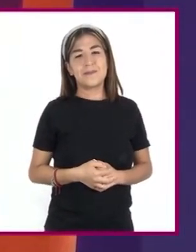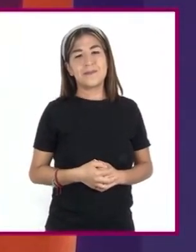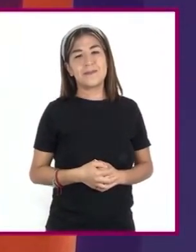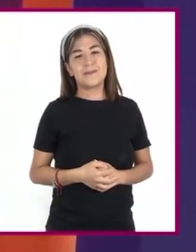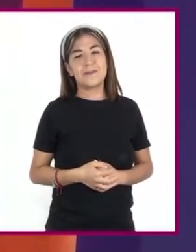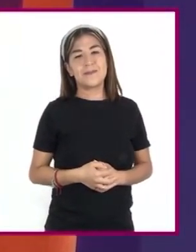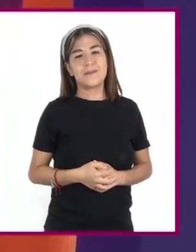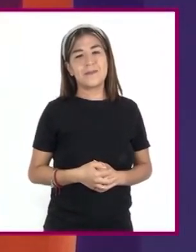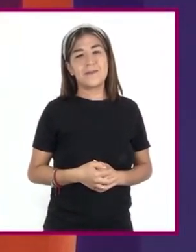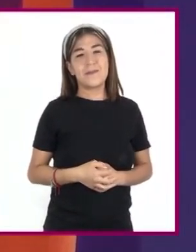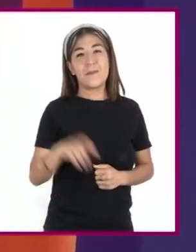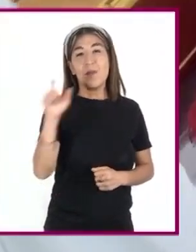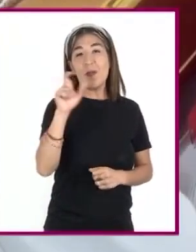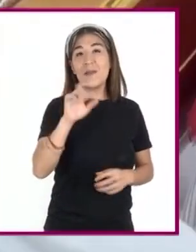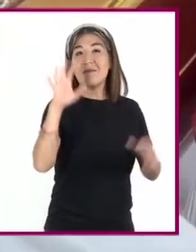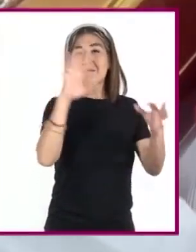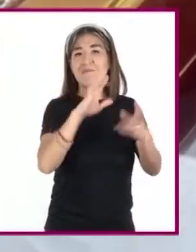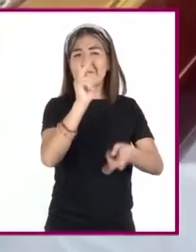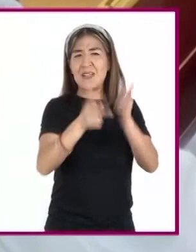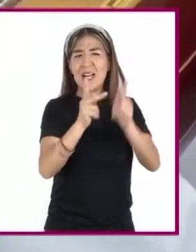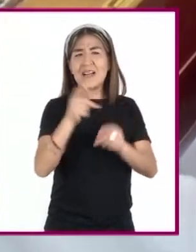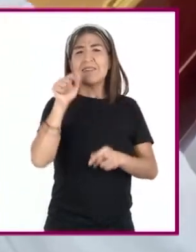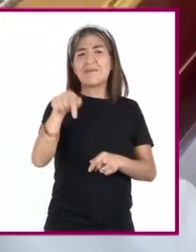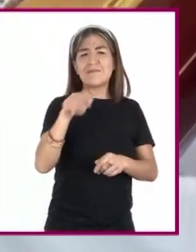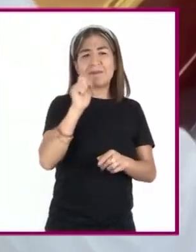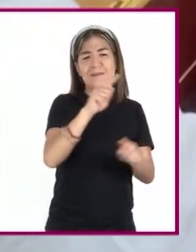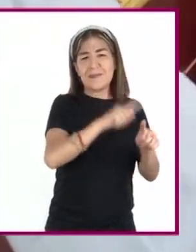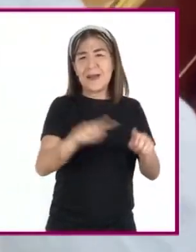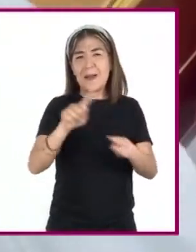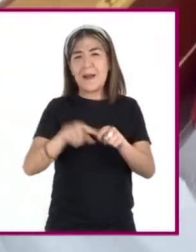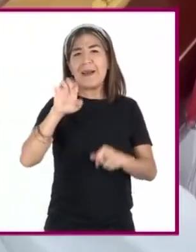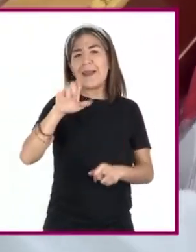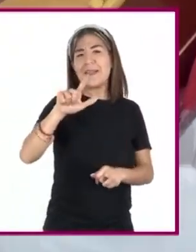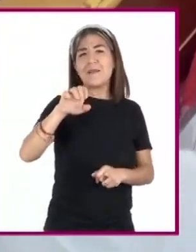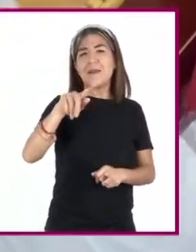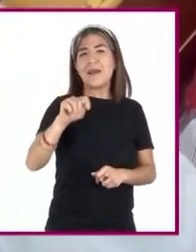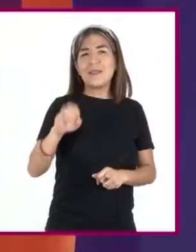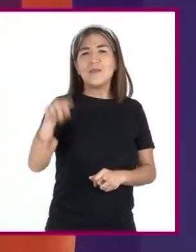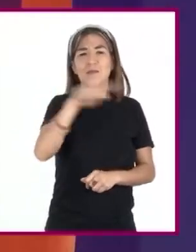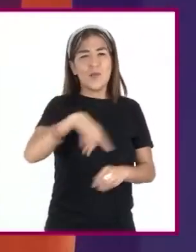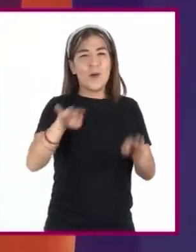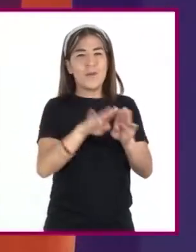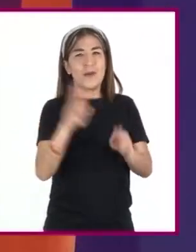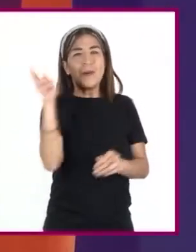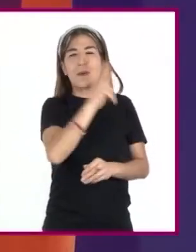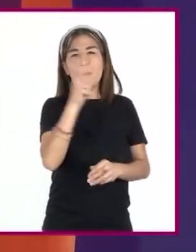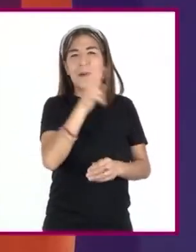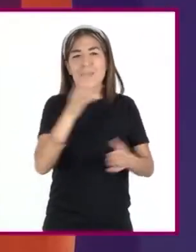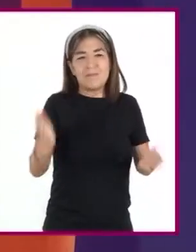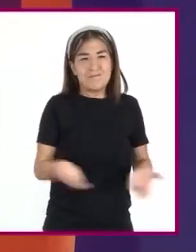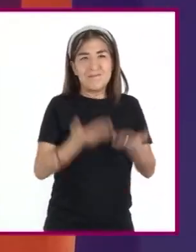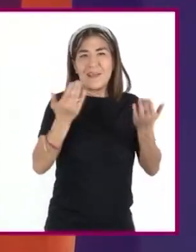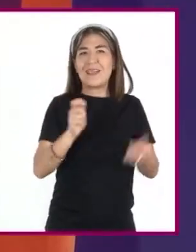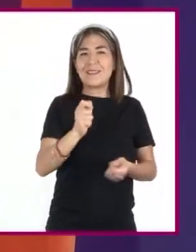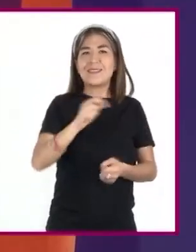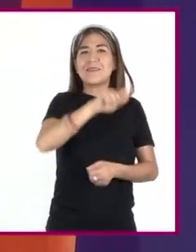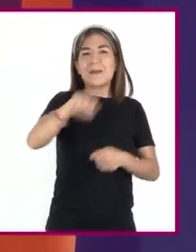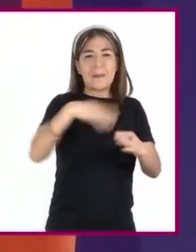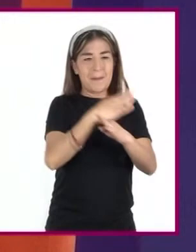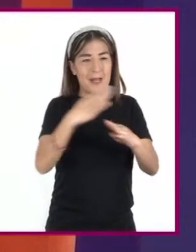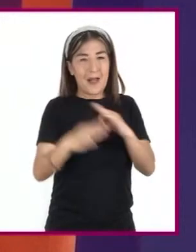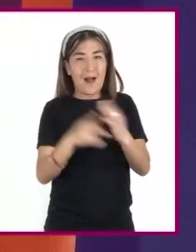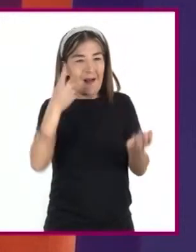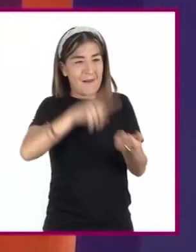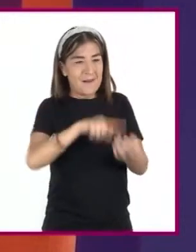Pero al hablar de elementos, el oxígeno motiva. En toda materia viva, al